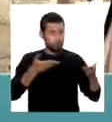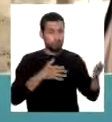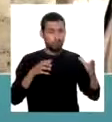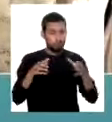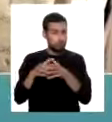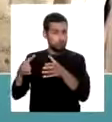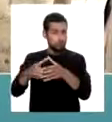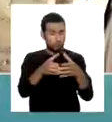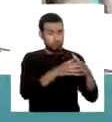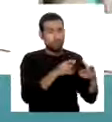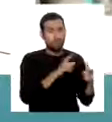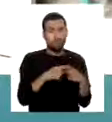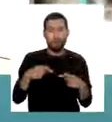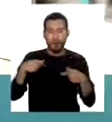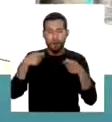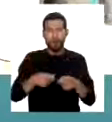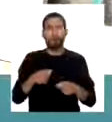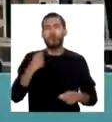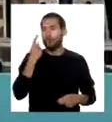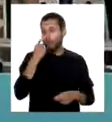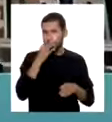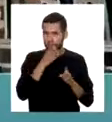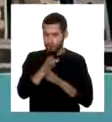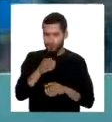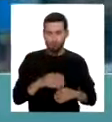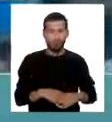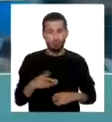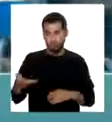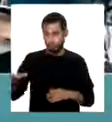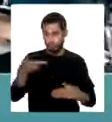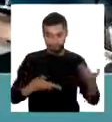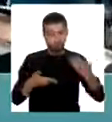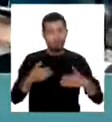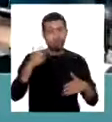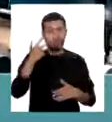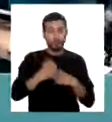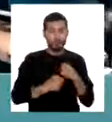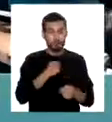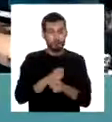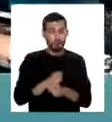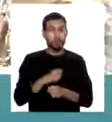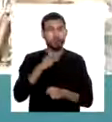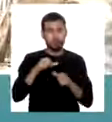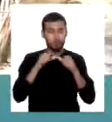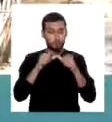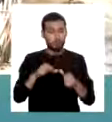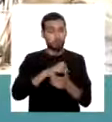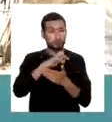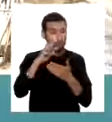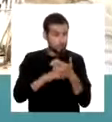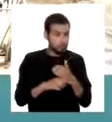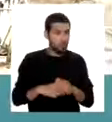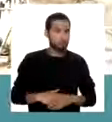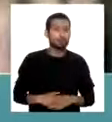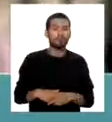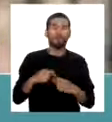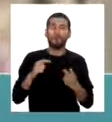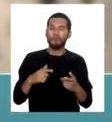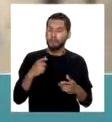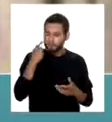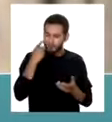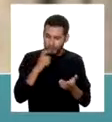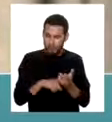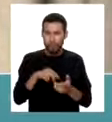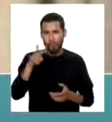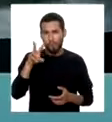pero los recursos son pues para un grupo determinado. Ajá. La propuesta técnica es que durante 3 años que duran estos proyectos, se tiene que